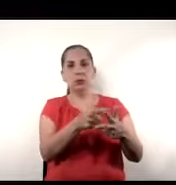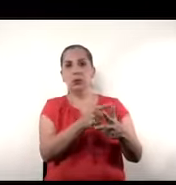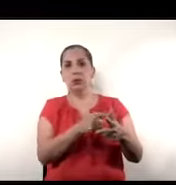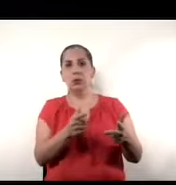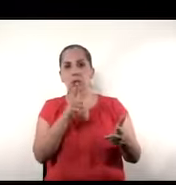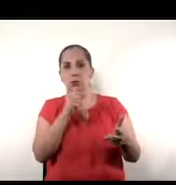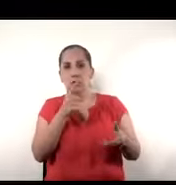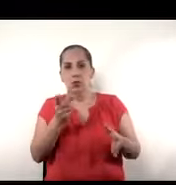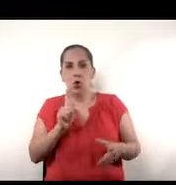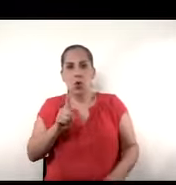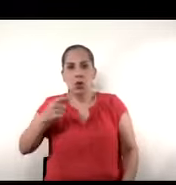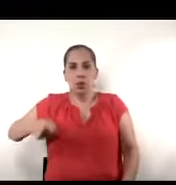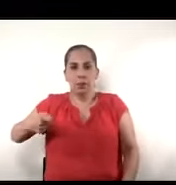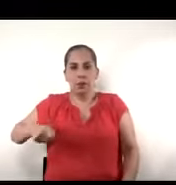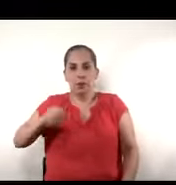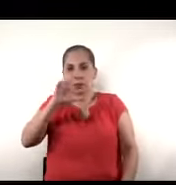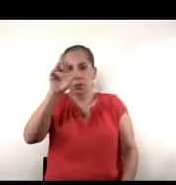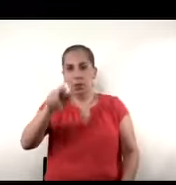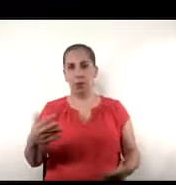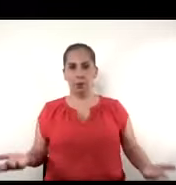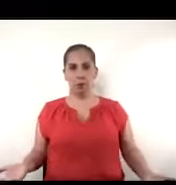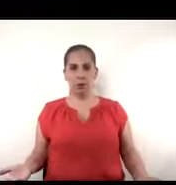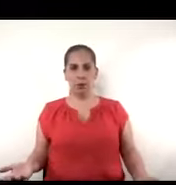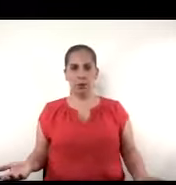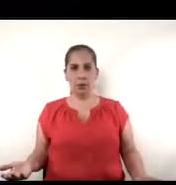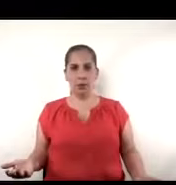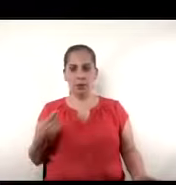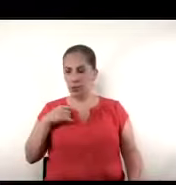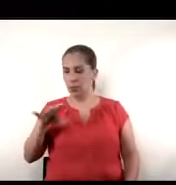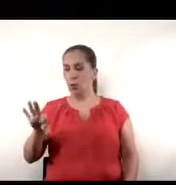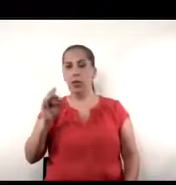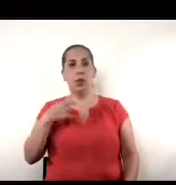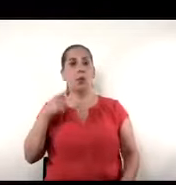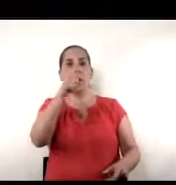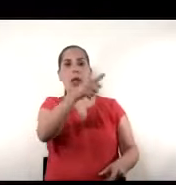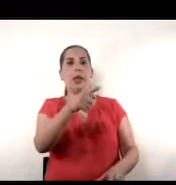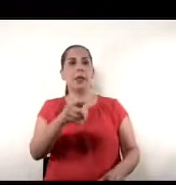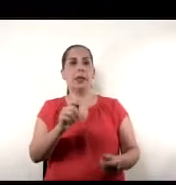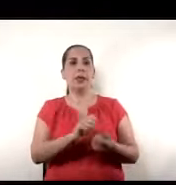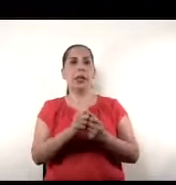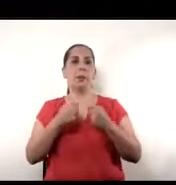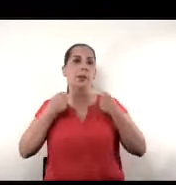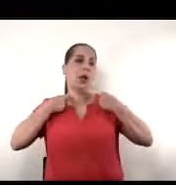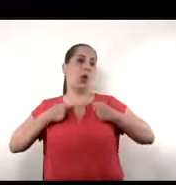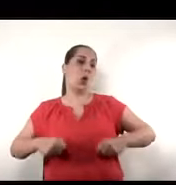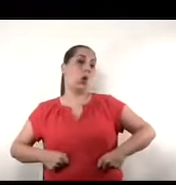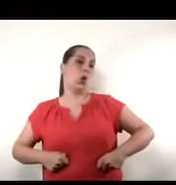está el presidente de la República? Que es que lo eligieron para ir a ponerse una camisa en el día